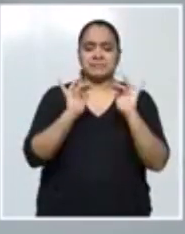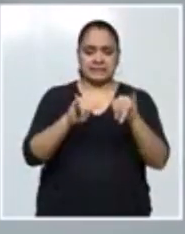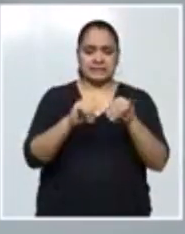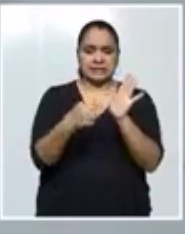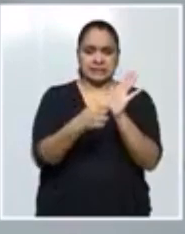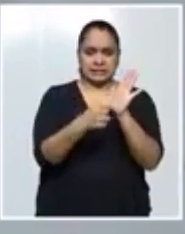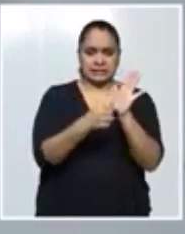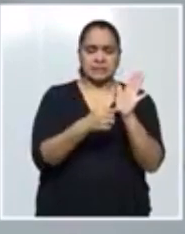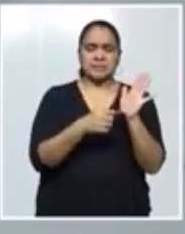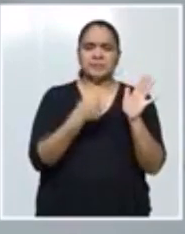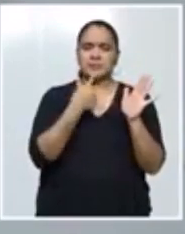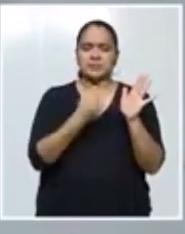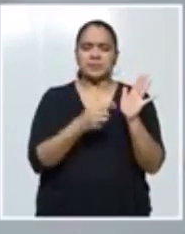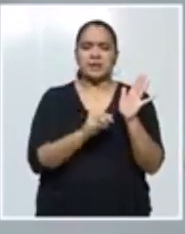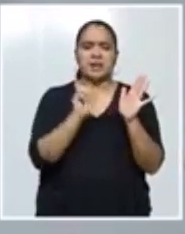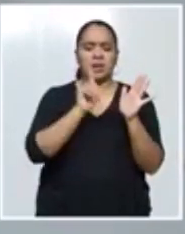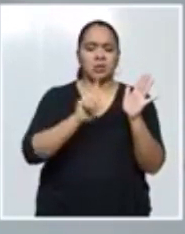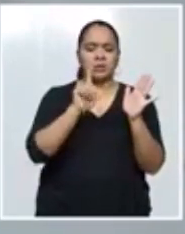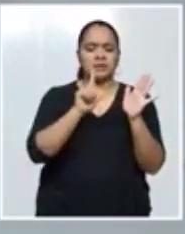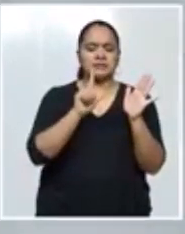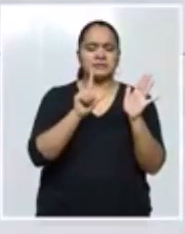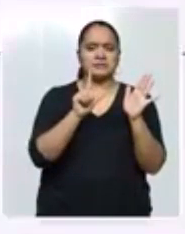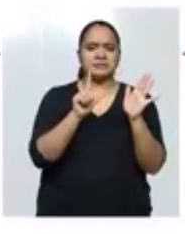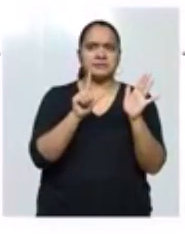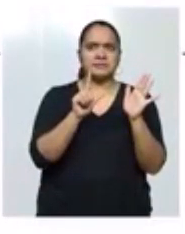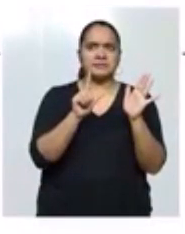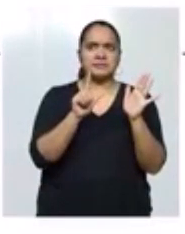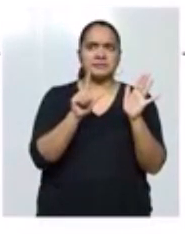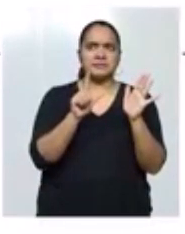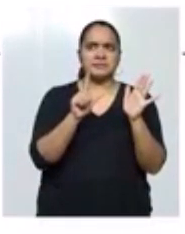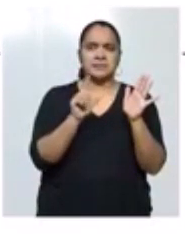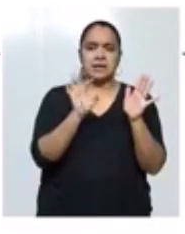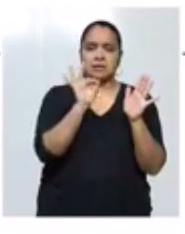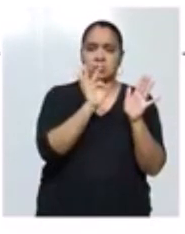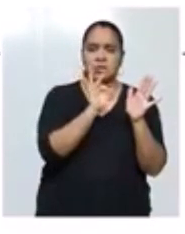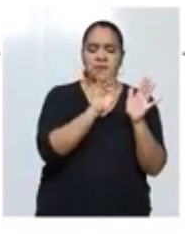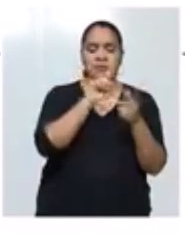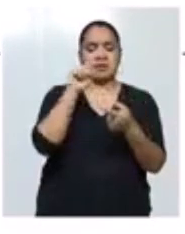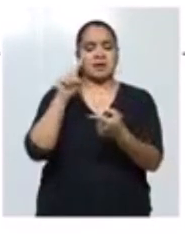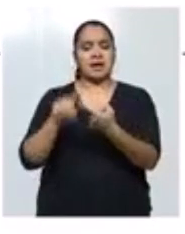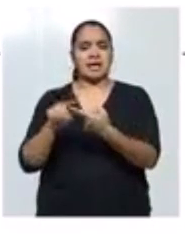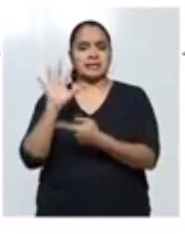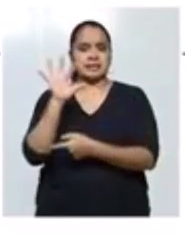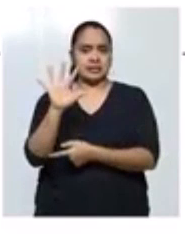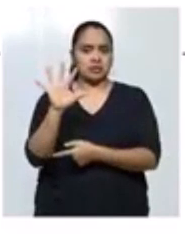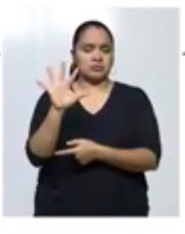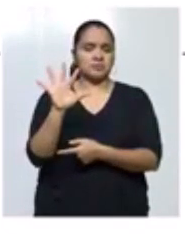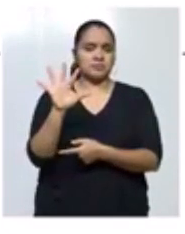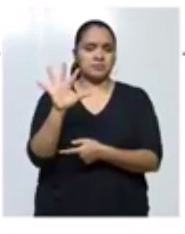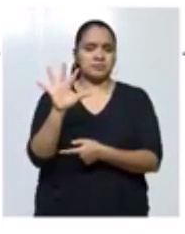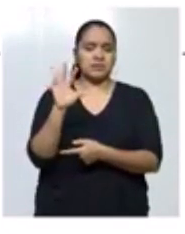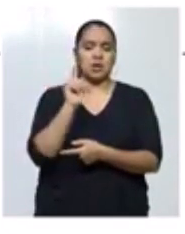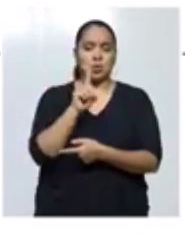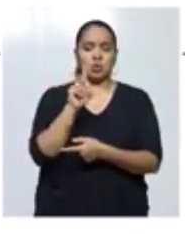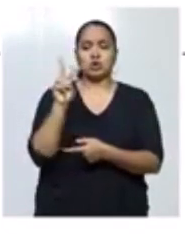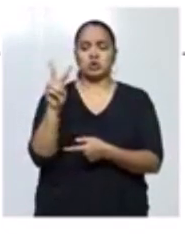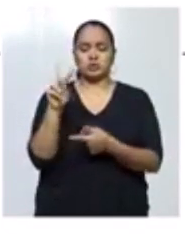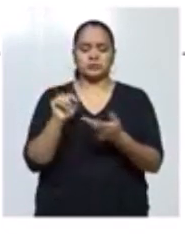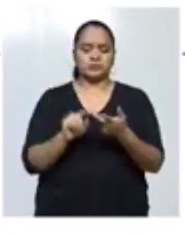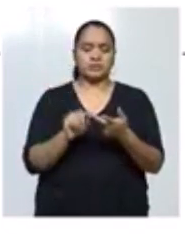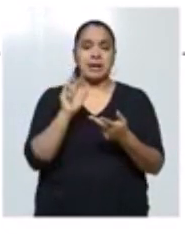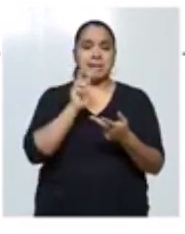siguiente manera lunes de nueve de la mañana a cinco de la tarde de terminación unidos